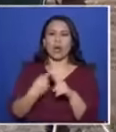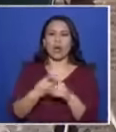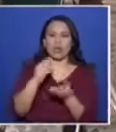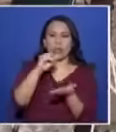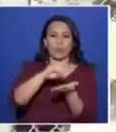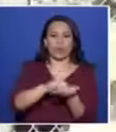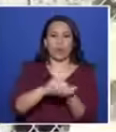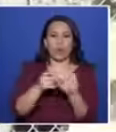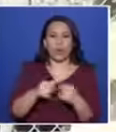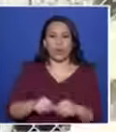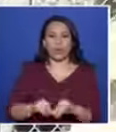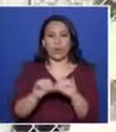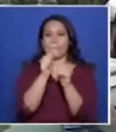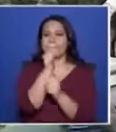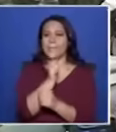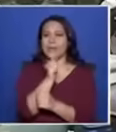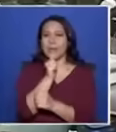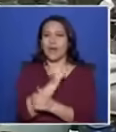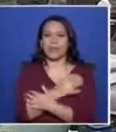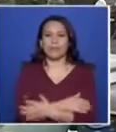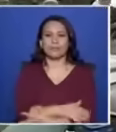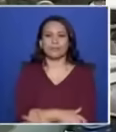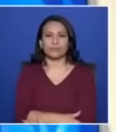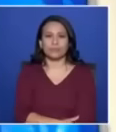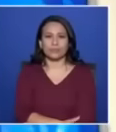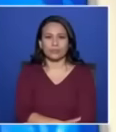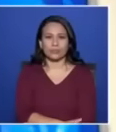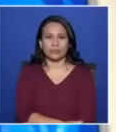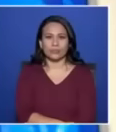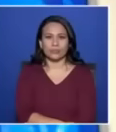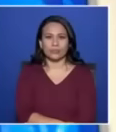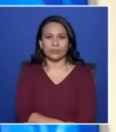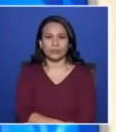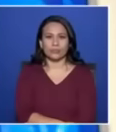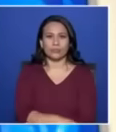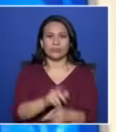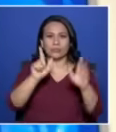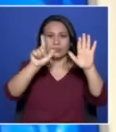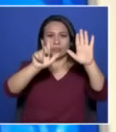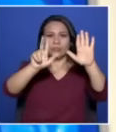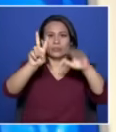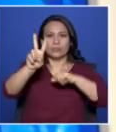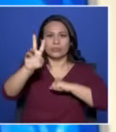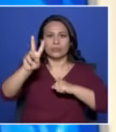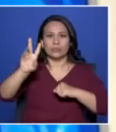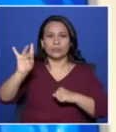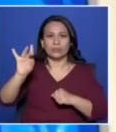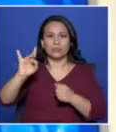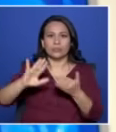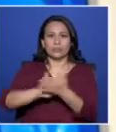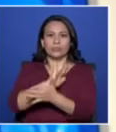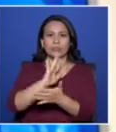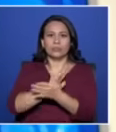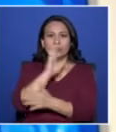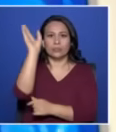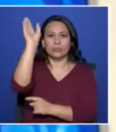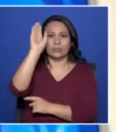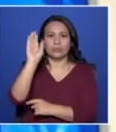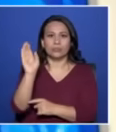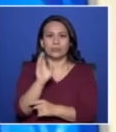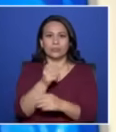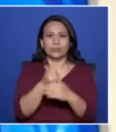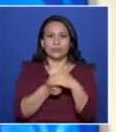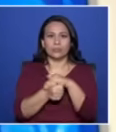ejecutará se mantiene bajo reserva por seguridad. Y 728 escuelas y colegios de la costa y Galápagos